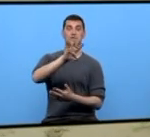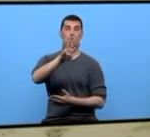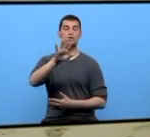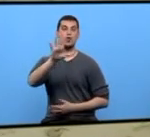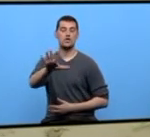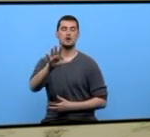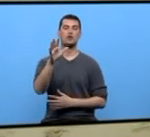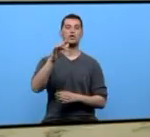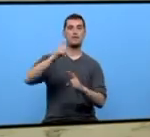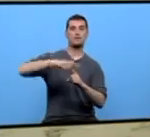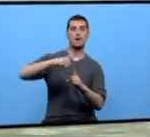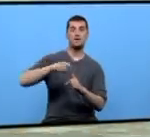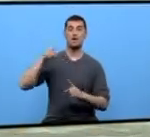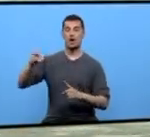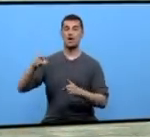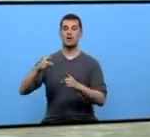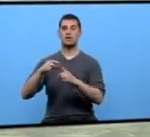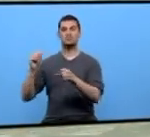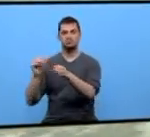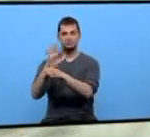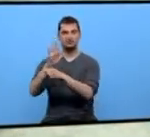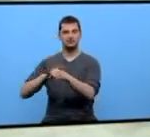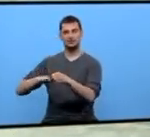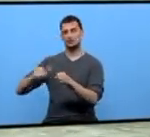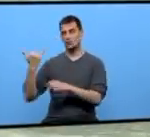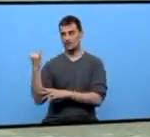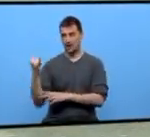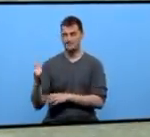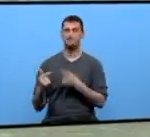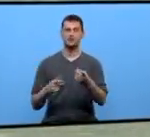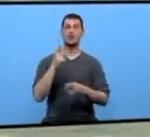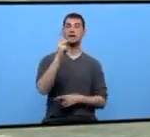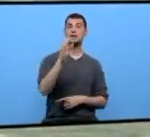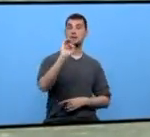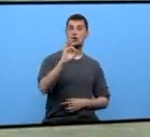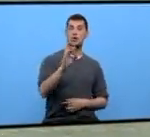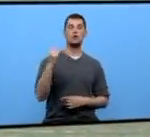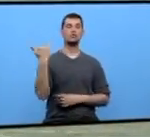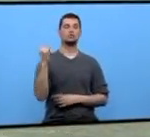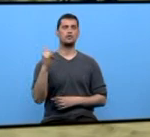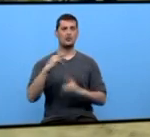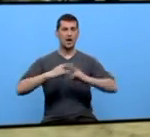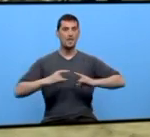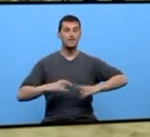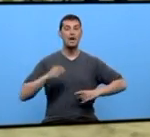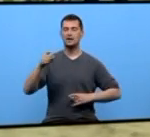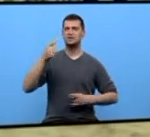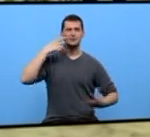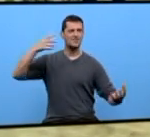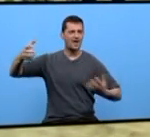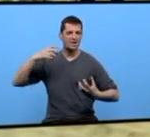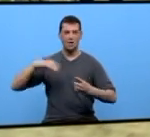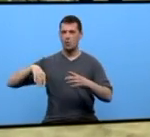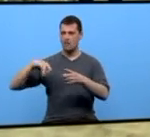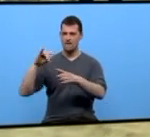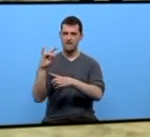gran acontecimento medioambiental Casondas na nosa costa. O Kilómetro Cero Surf Camp da Deputación voltará a ofrecernos o mellor espectáculo sobre a